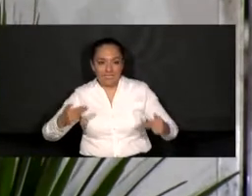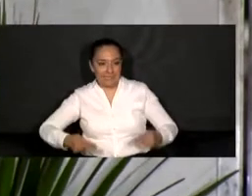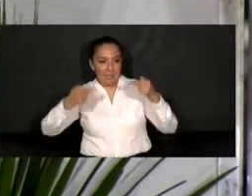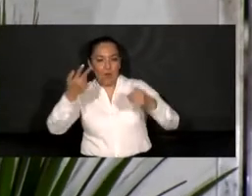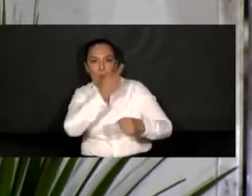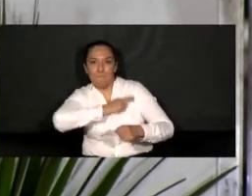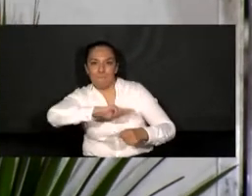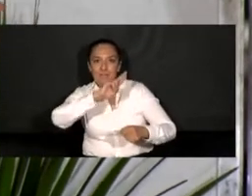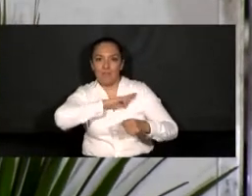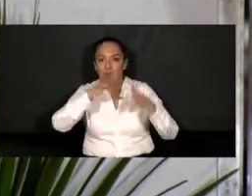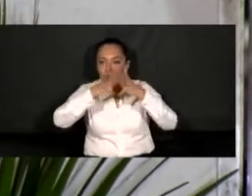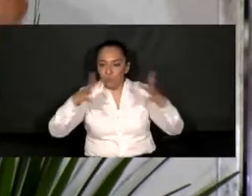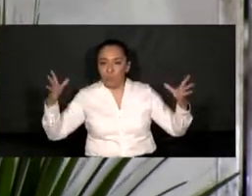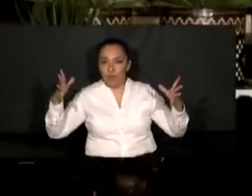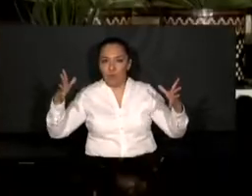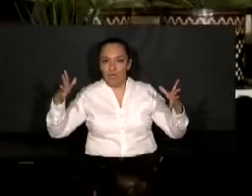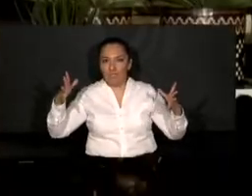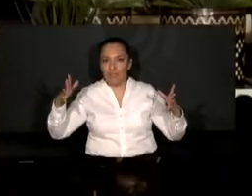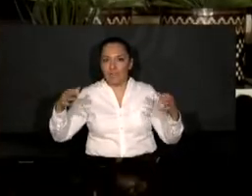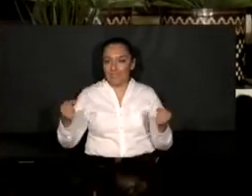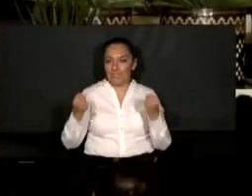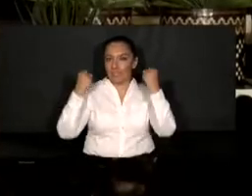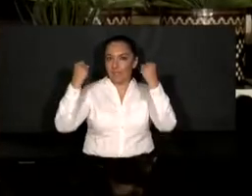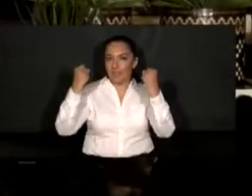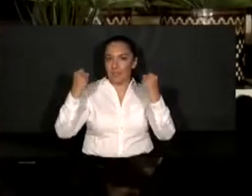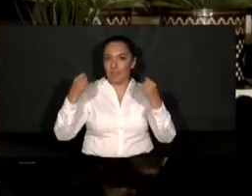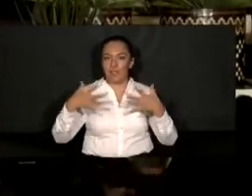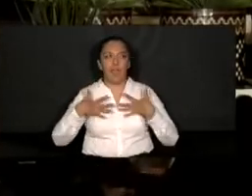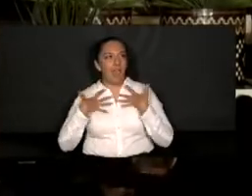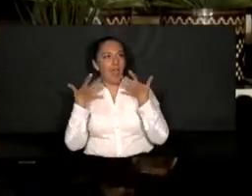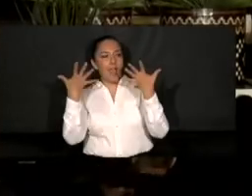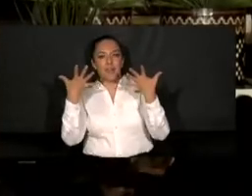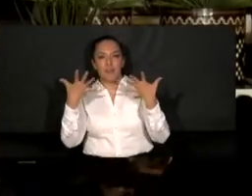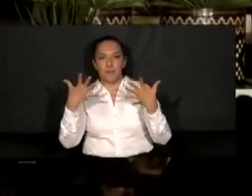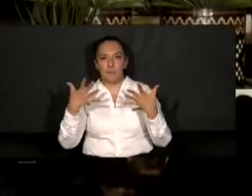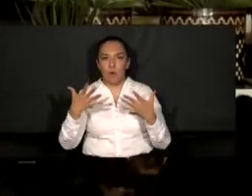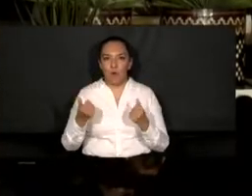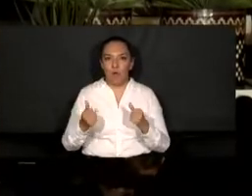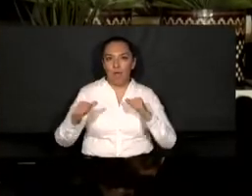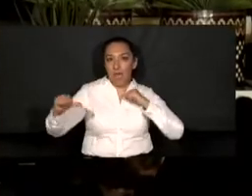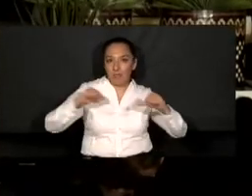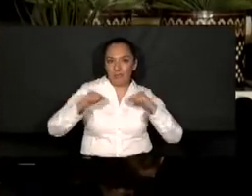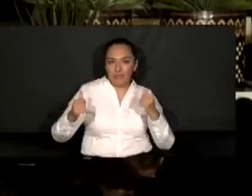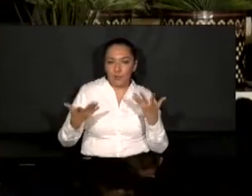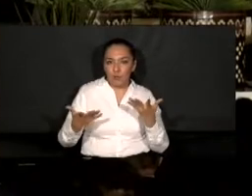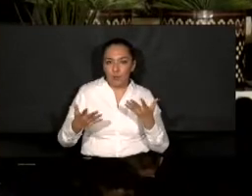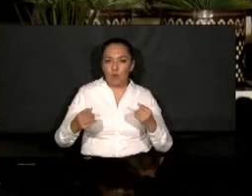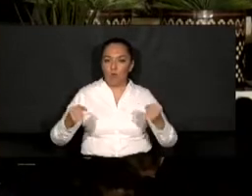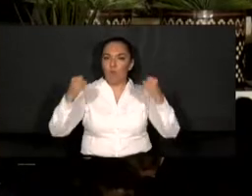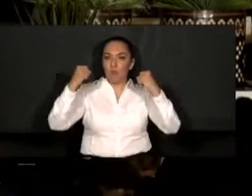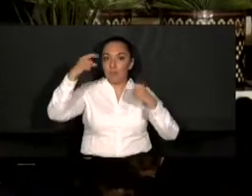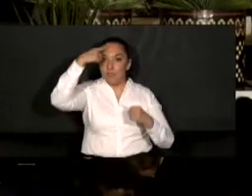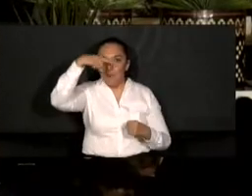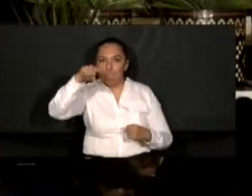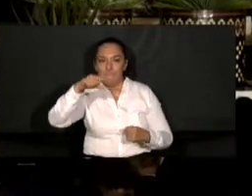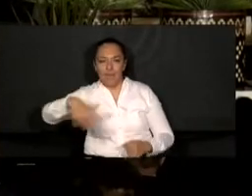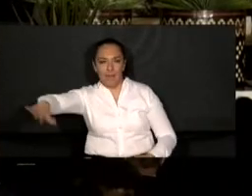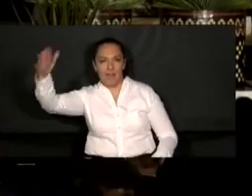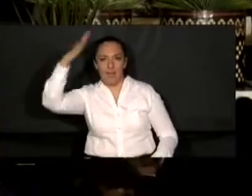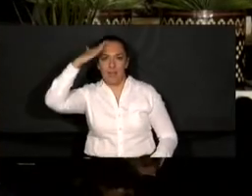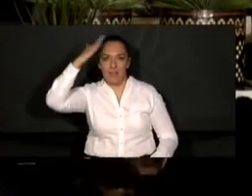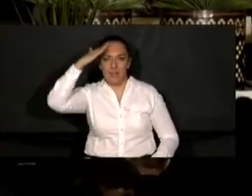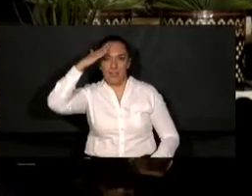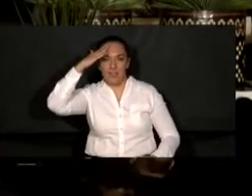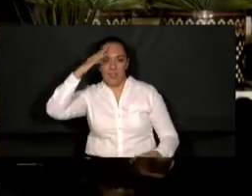el Chihuahua vigoroso. Tengo el ánimo, tengo la actitud y tengo la fuerza para encabezar